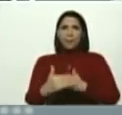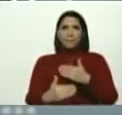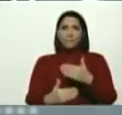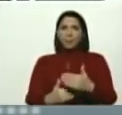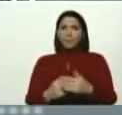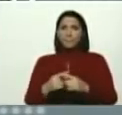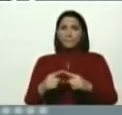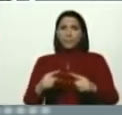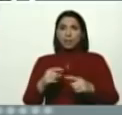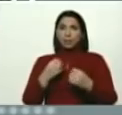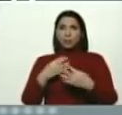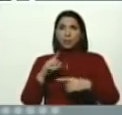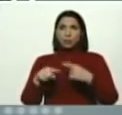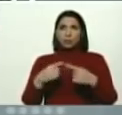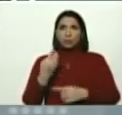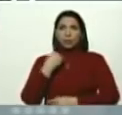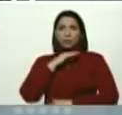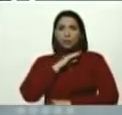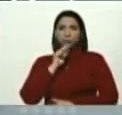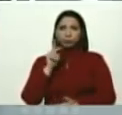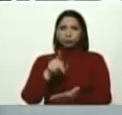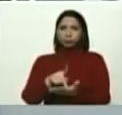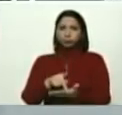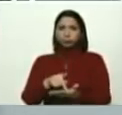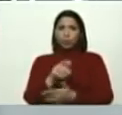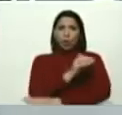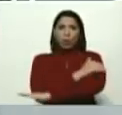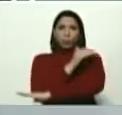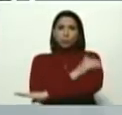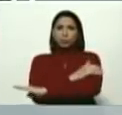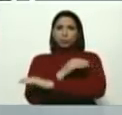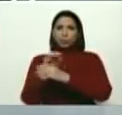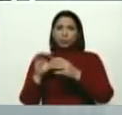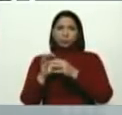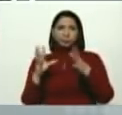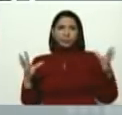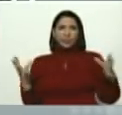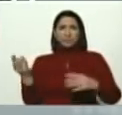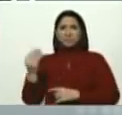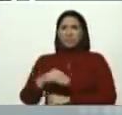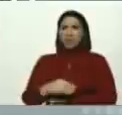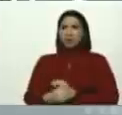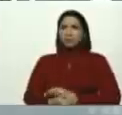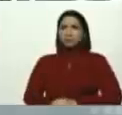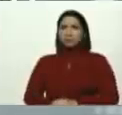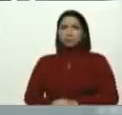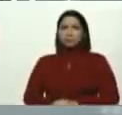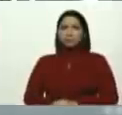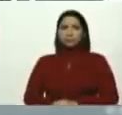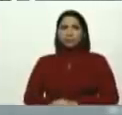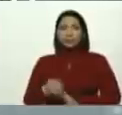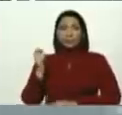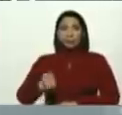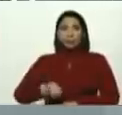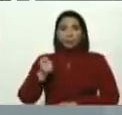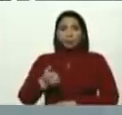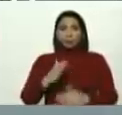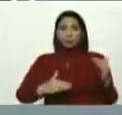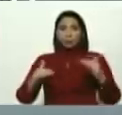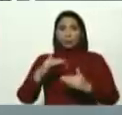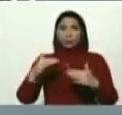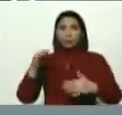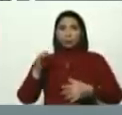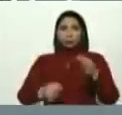Pero bueno, después llegó la pandemia, la oposición se dividió aún más y el Tribunal Supremo de Justicia